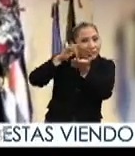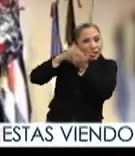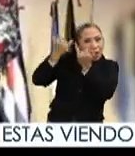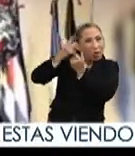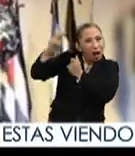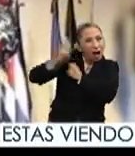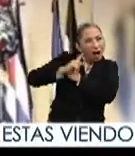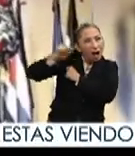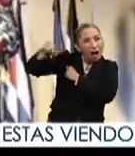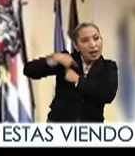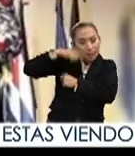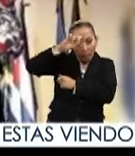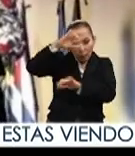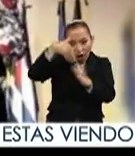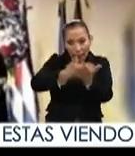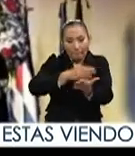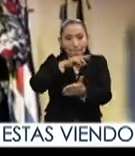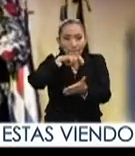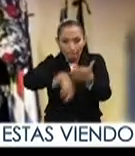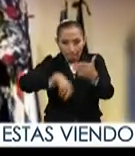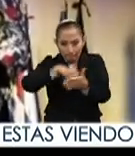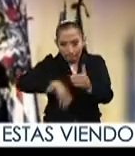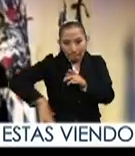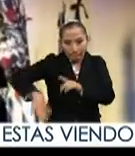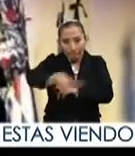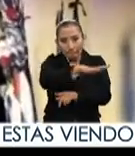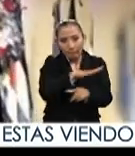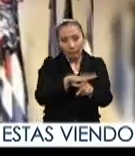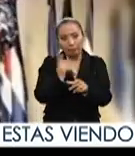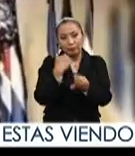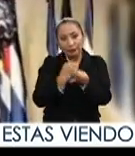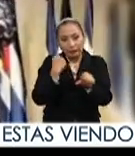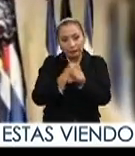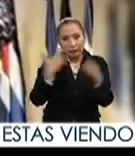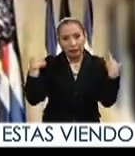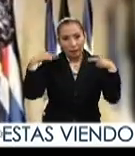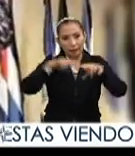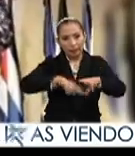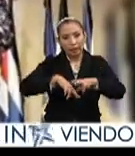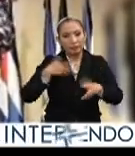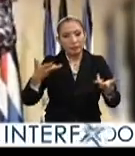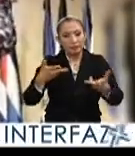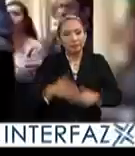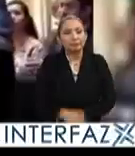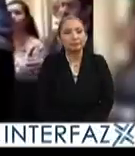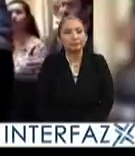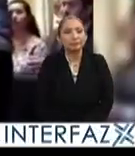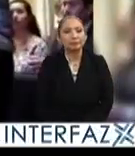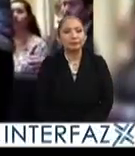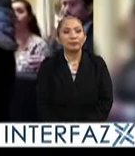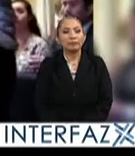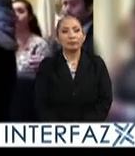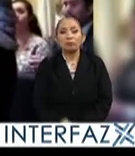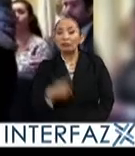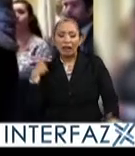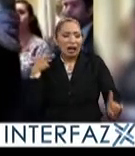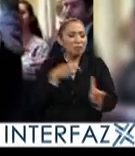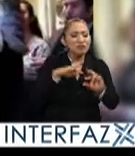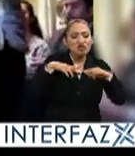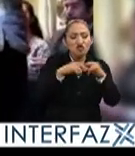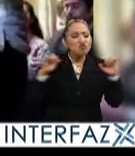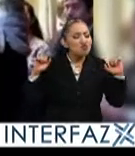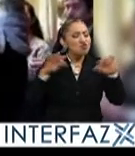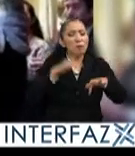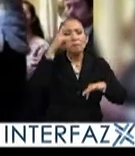supuesto, proponer mejoras en nuestra práctica de quehacer educativo. El objetivo de este